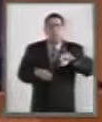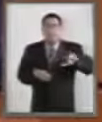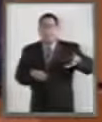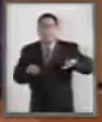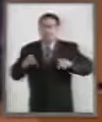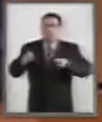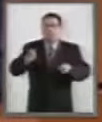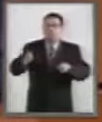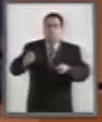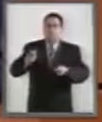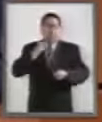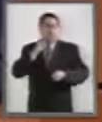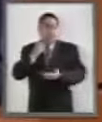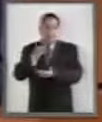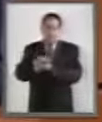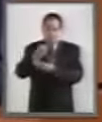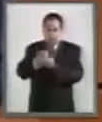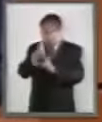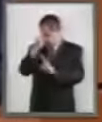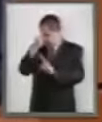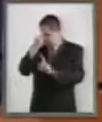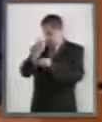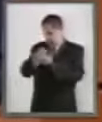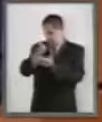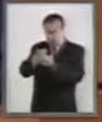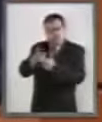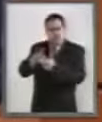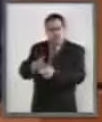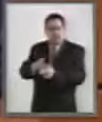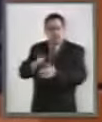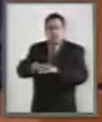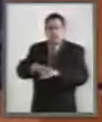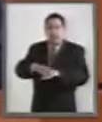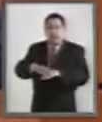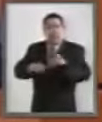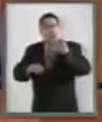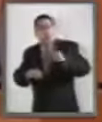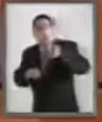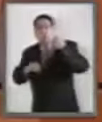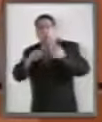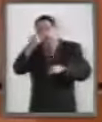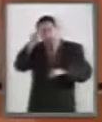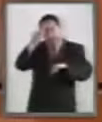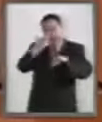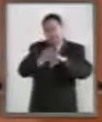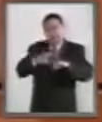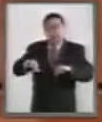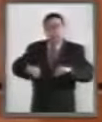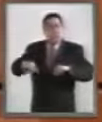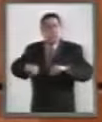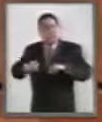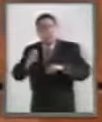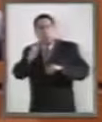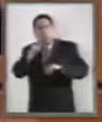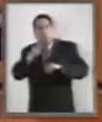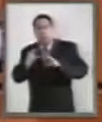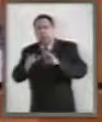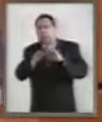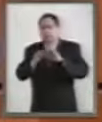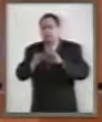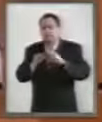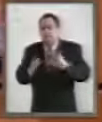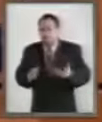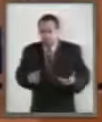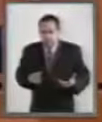de una política economicista vinculada a intereses extranjeros. En consecuencia,